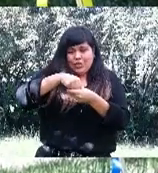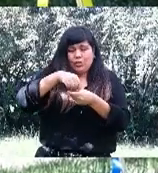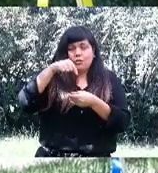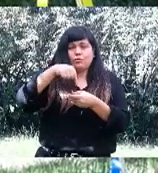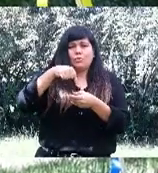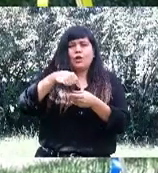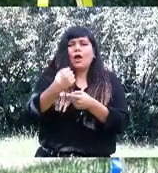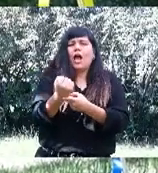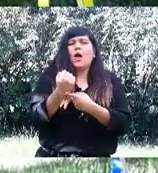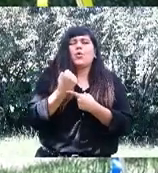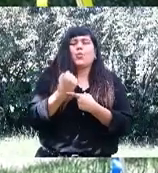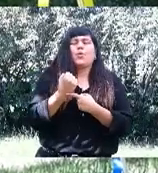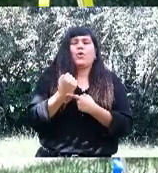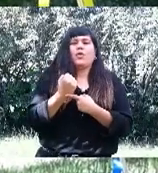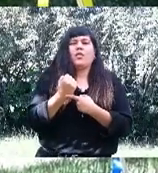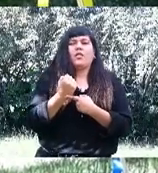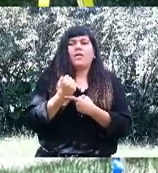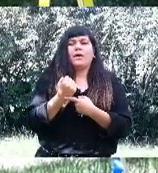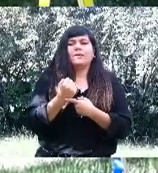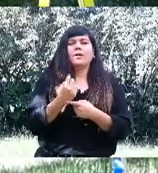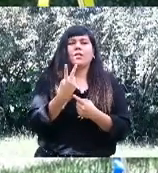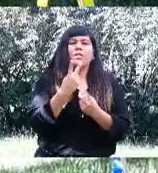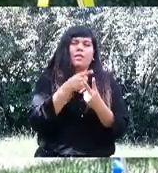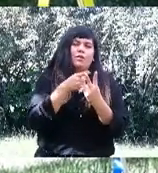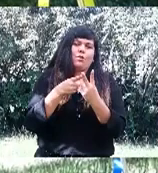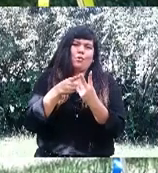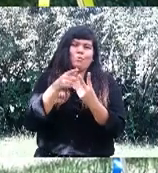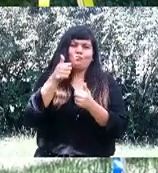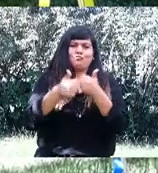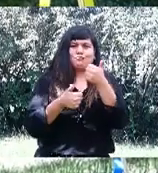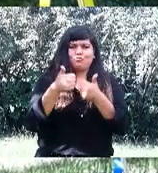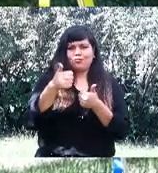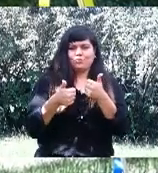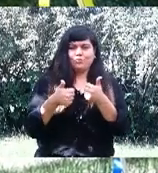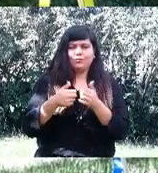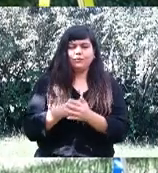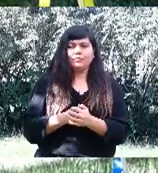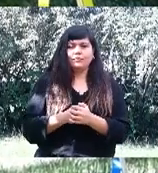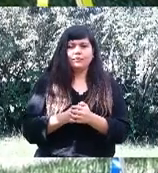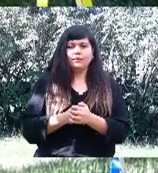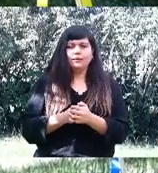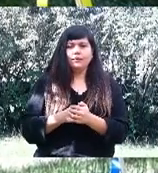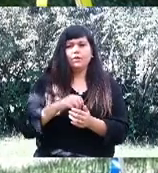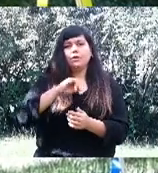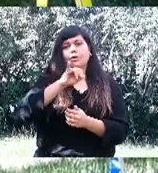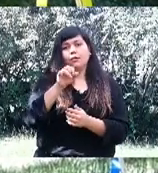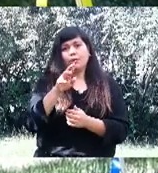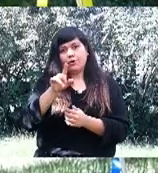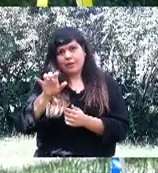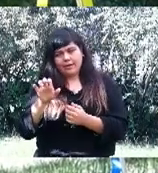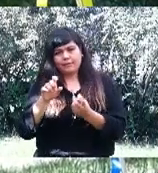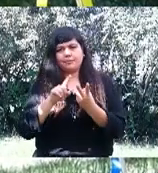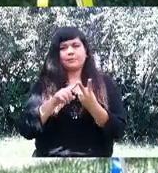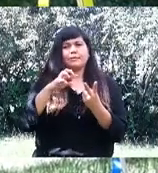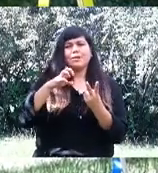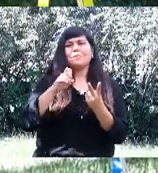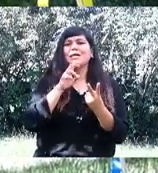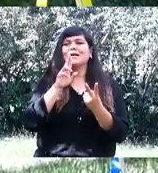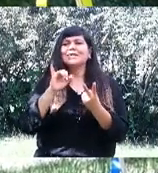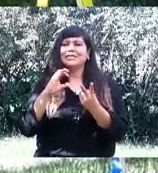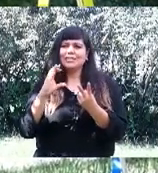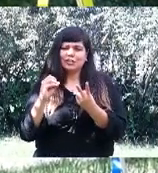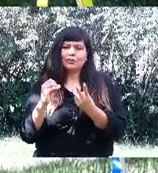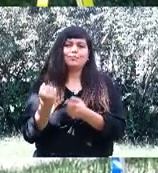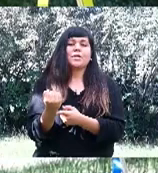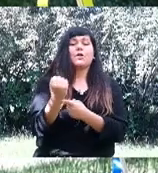caso con la ayuda de de dos profesionales eh como estuvo Jorge y principalmente Patricio que nos